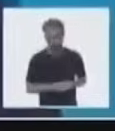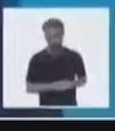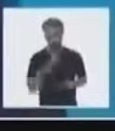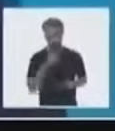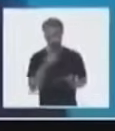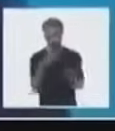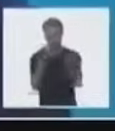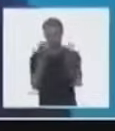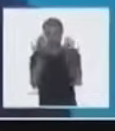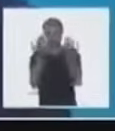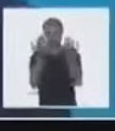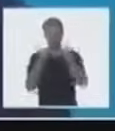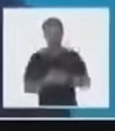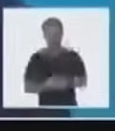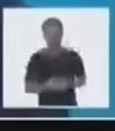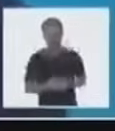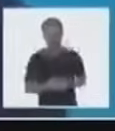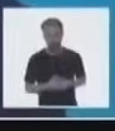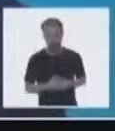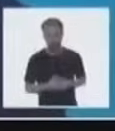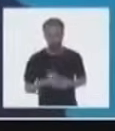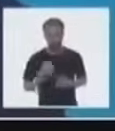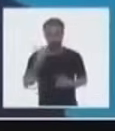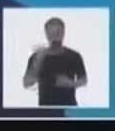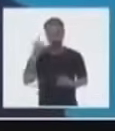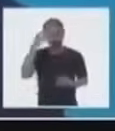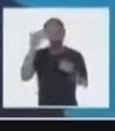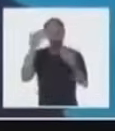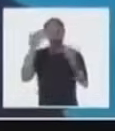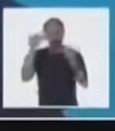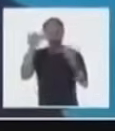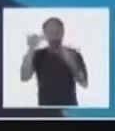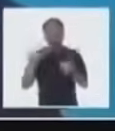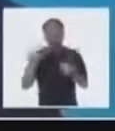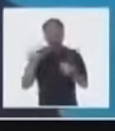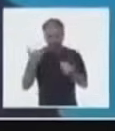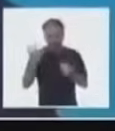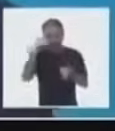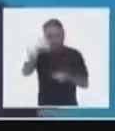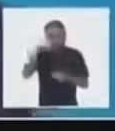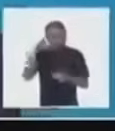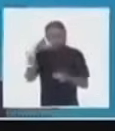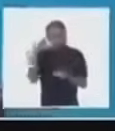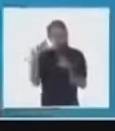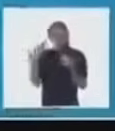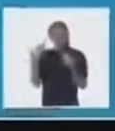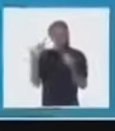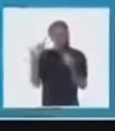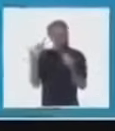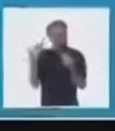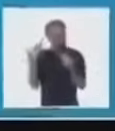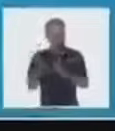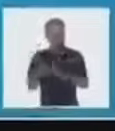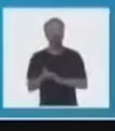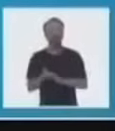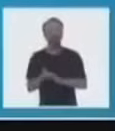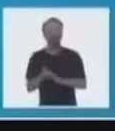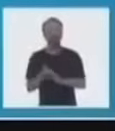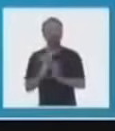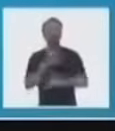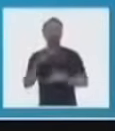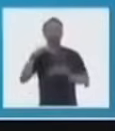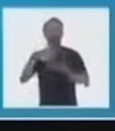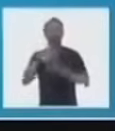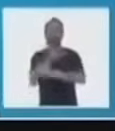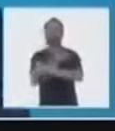perjudicial para el pueblo. Y bueno, eso es lo que ahora se está pero viendo. La inflación no entiendo en un 140% es un resultado perjudicial para el pueblo. No entiendo, la verdad